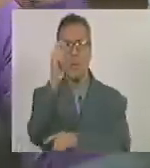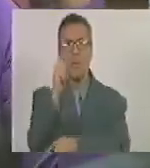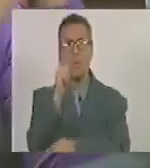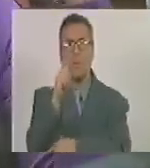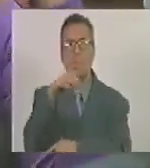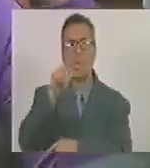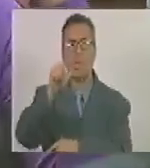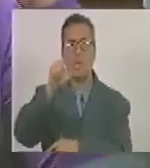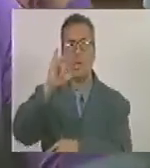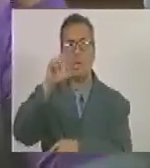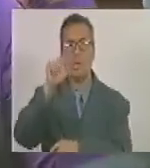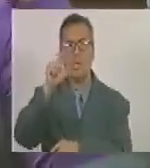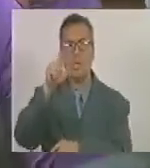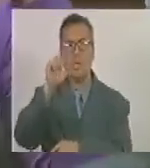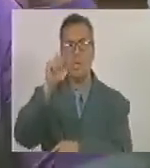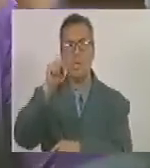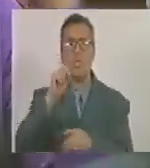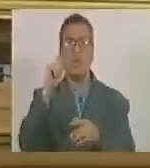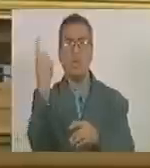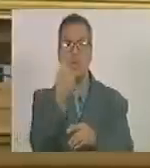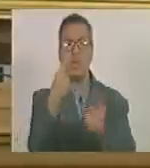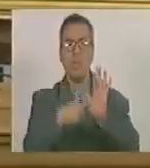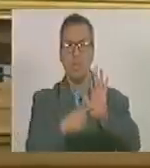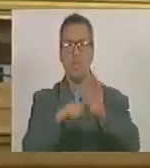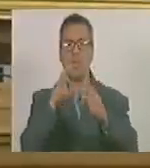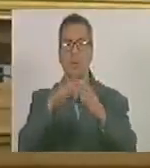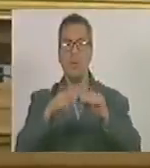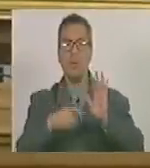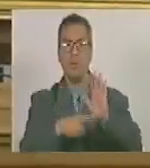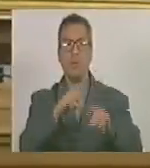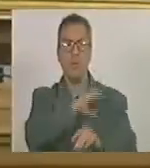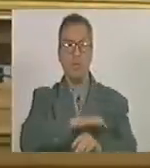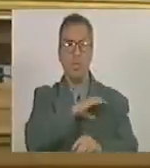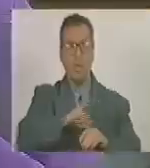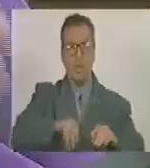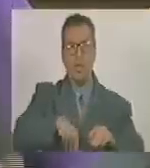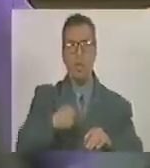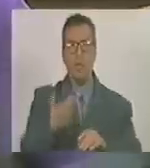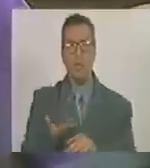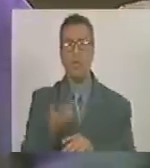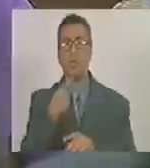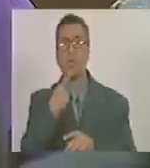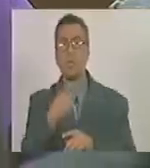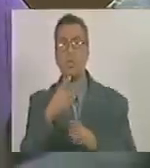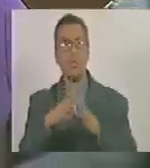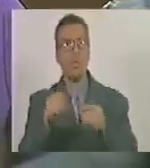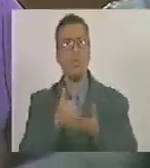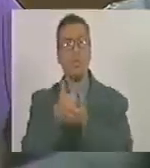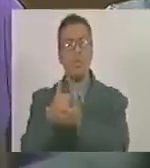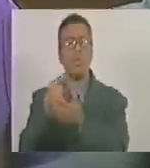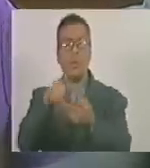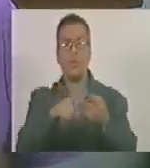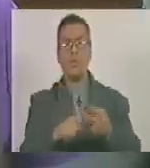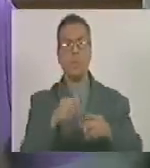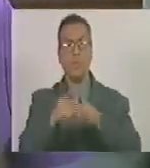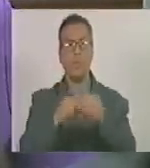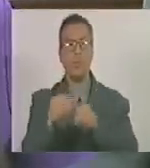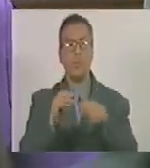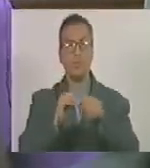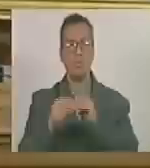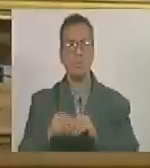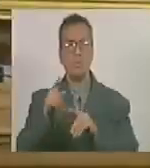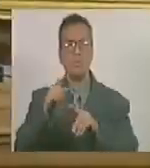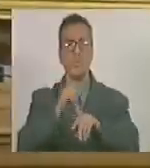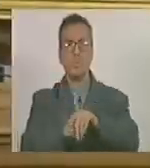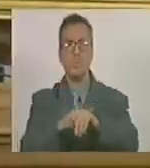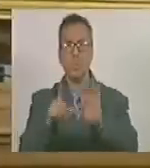Carliana, que se presente ante la comisión para que pueda dar sus aportes a los efectos de la redacción de la